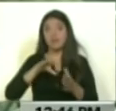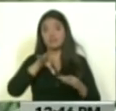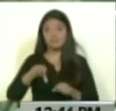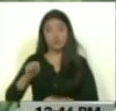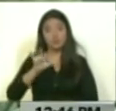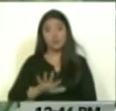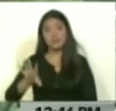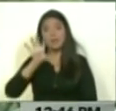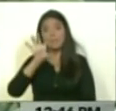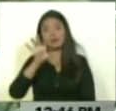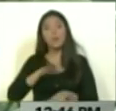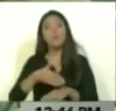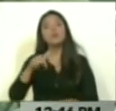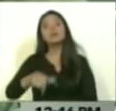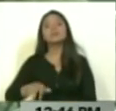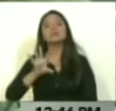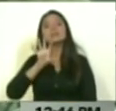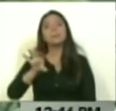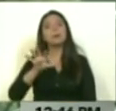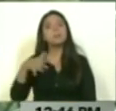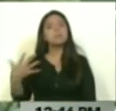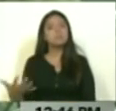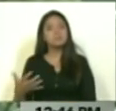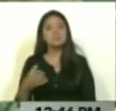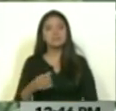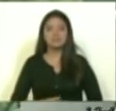porque nuestra patria es